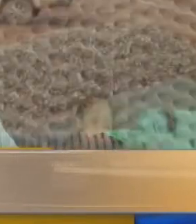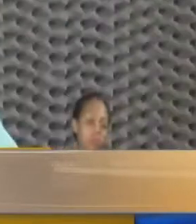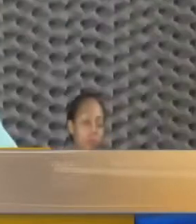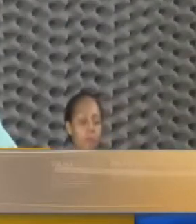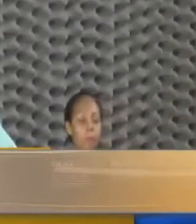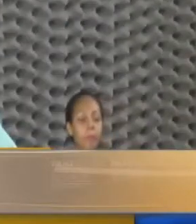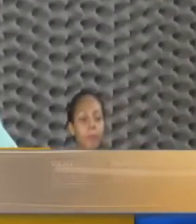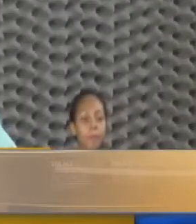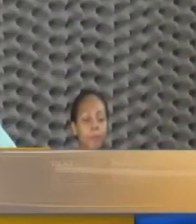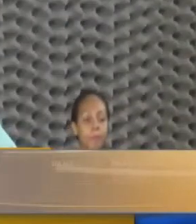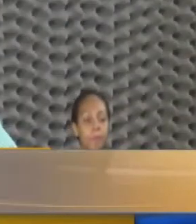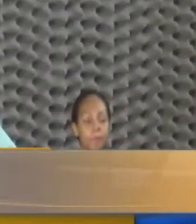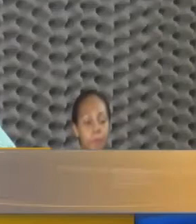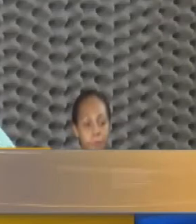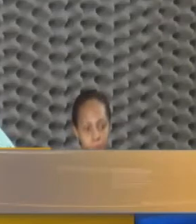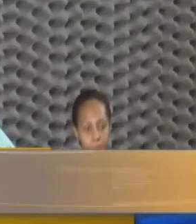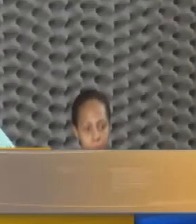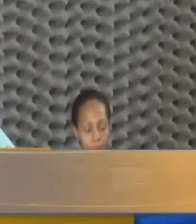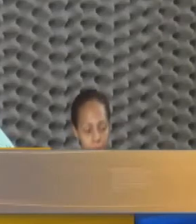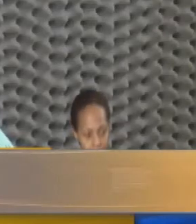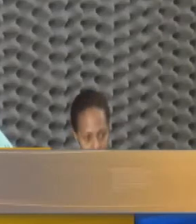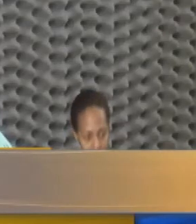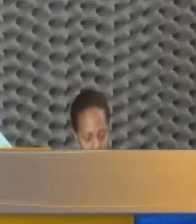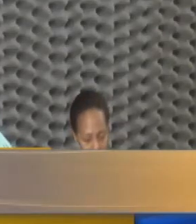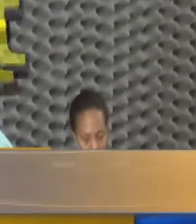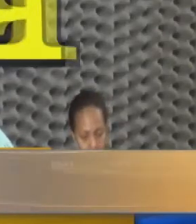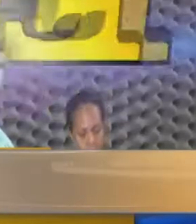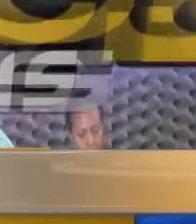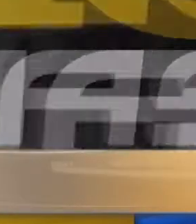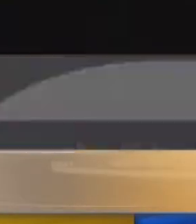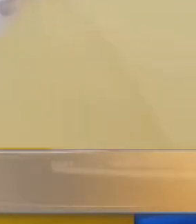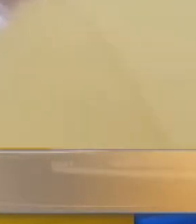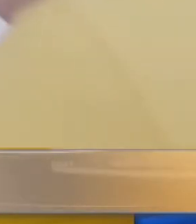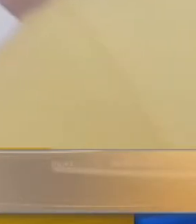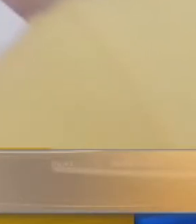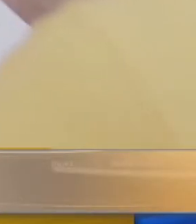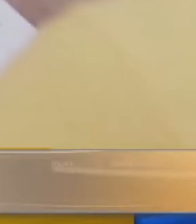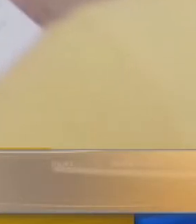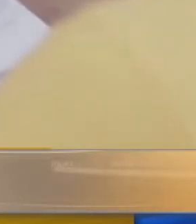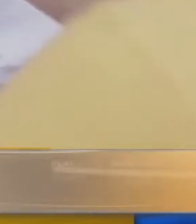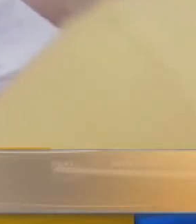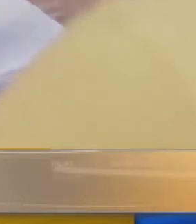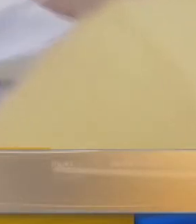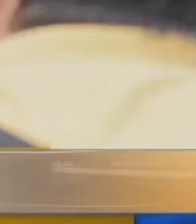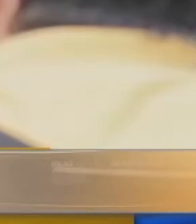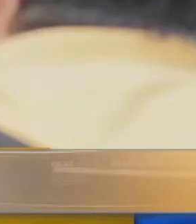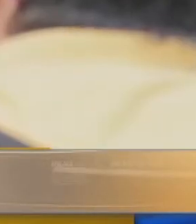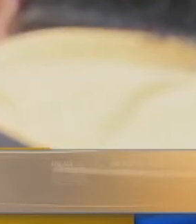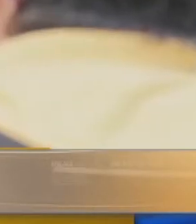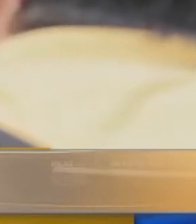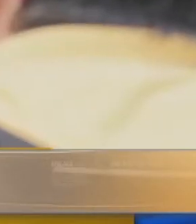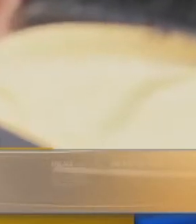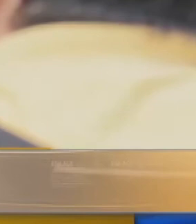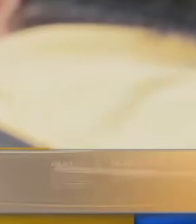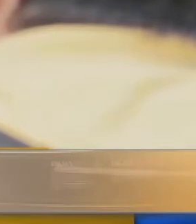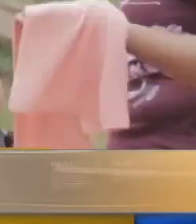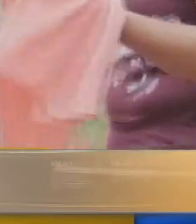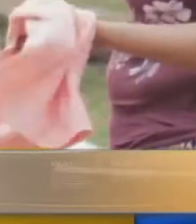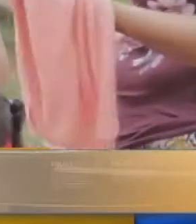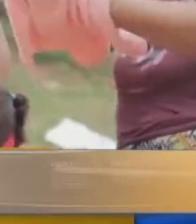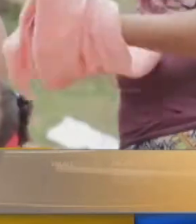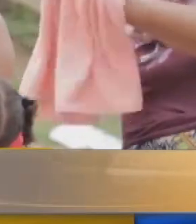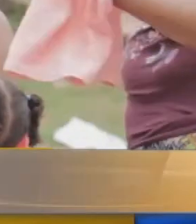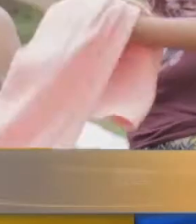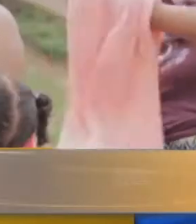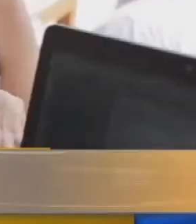le adeuda un peso a nadie. Cámara de Comercio asegura lo contrario. Personería Municipal adelantará jornada para